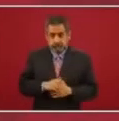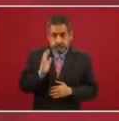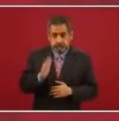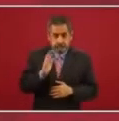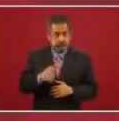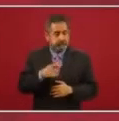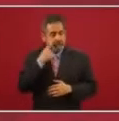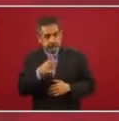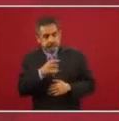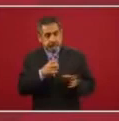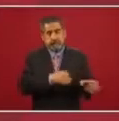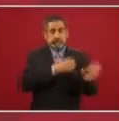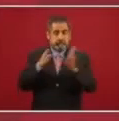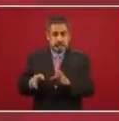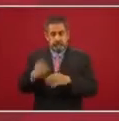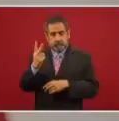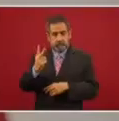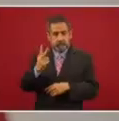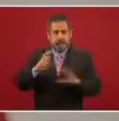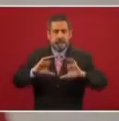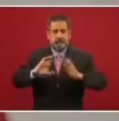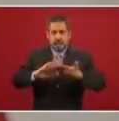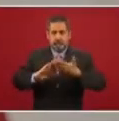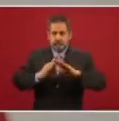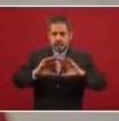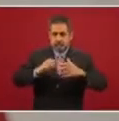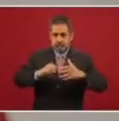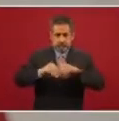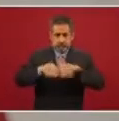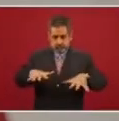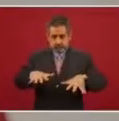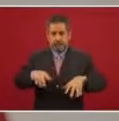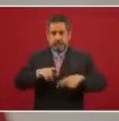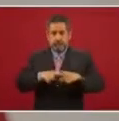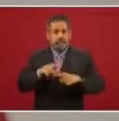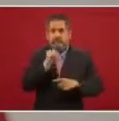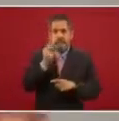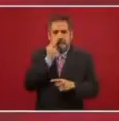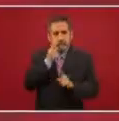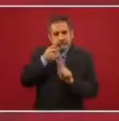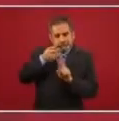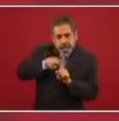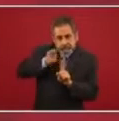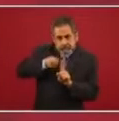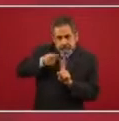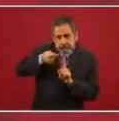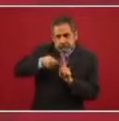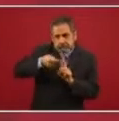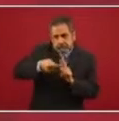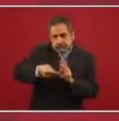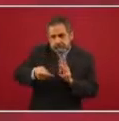al escenario dos transmisión comunitaria ya no tendríamos que estar haciendo un rastreo directo de todos y cada uno de los